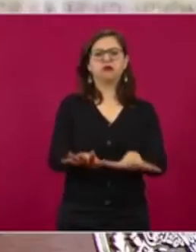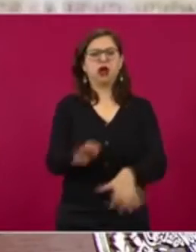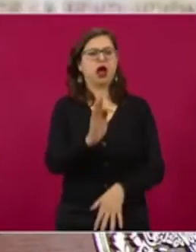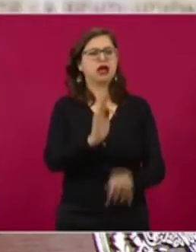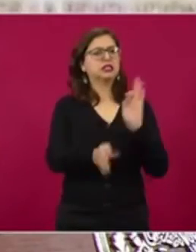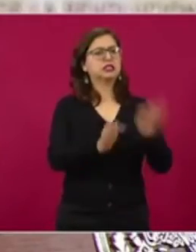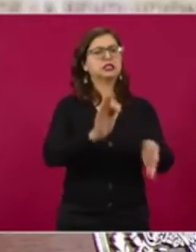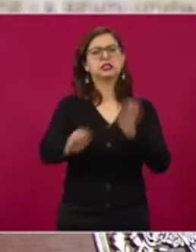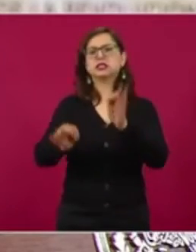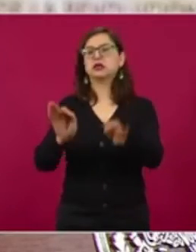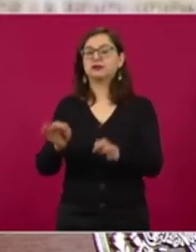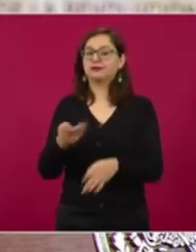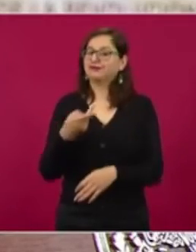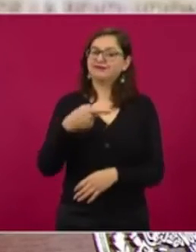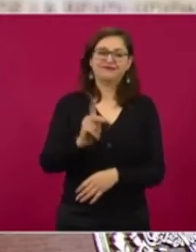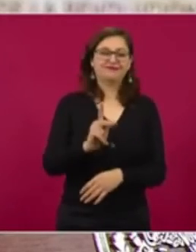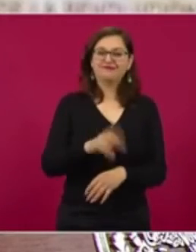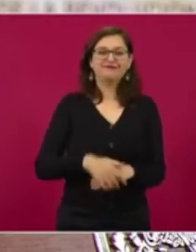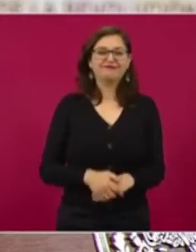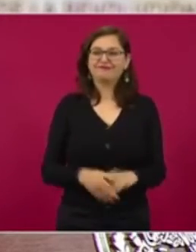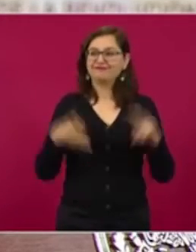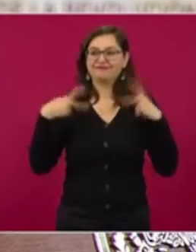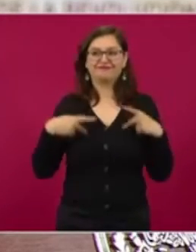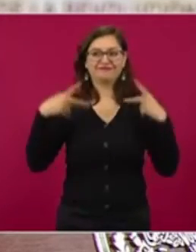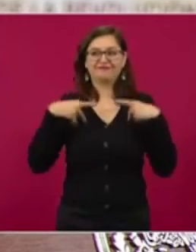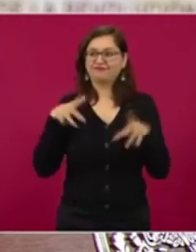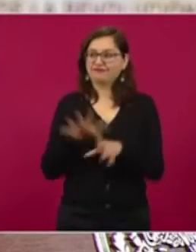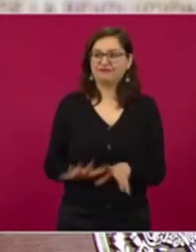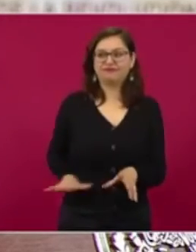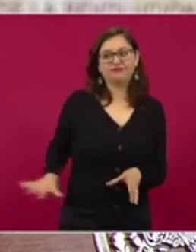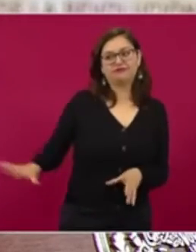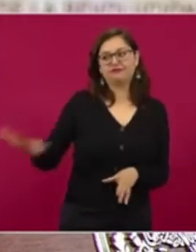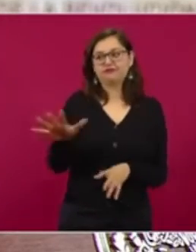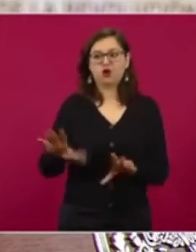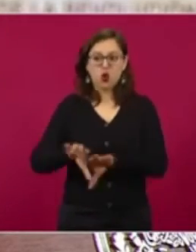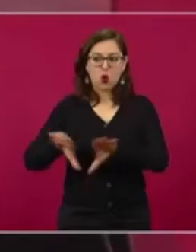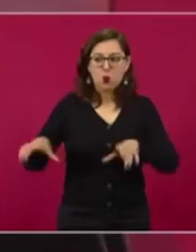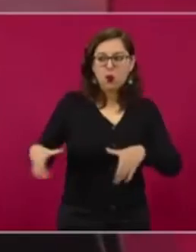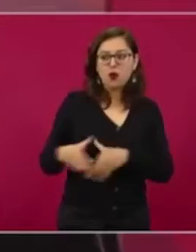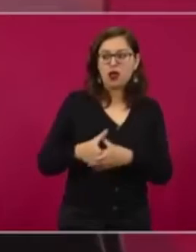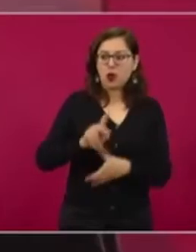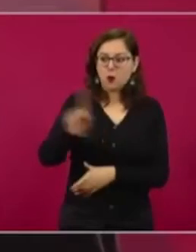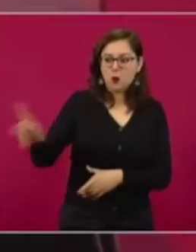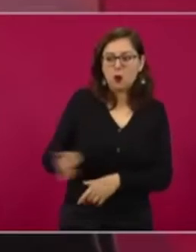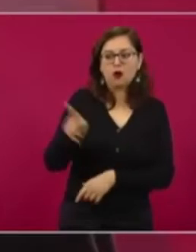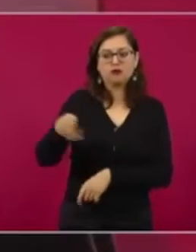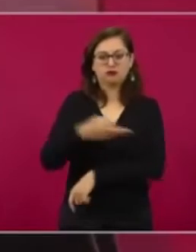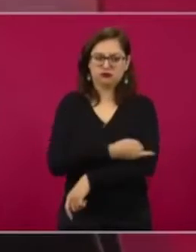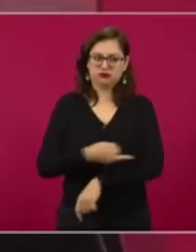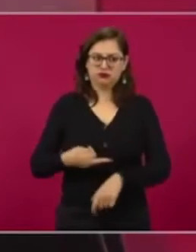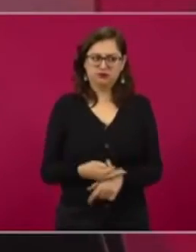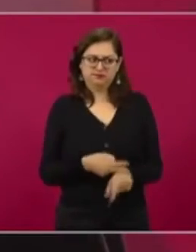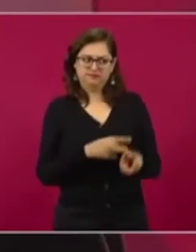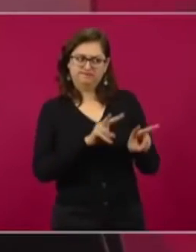por la fortaleza cultural que hay en las comunidades, en los pueblos, en las familias de